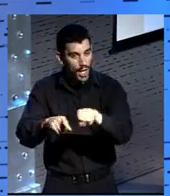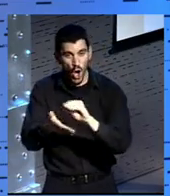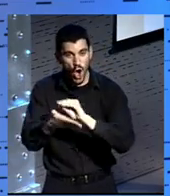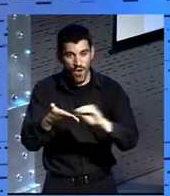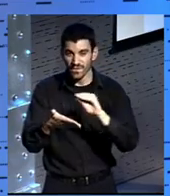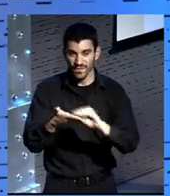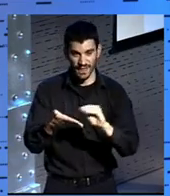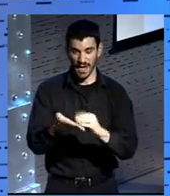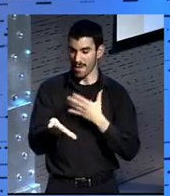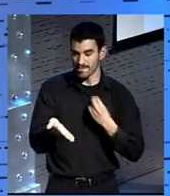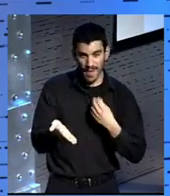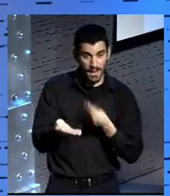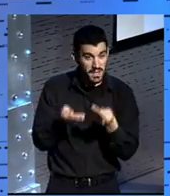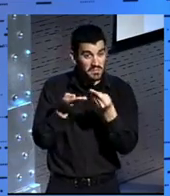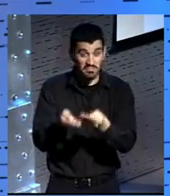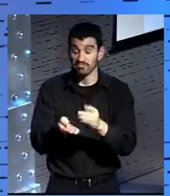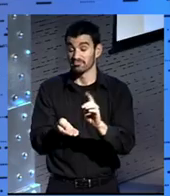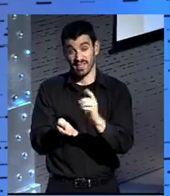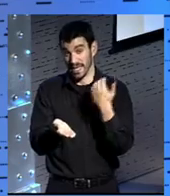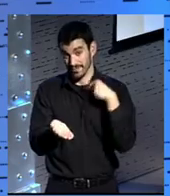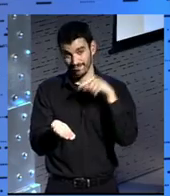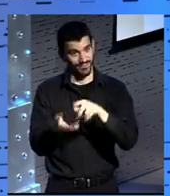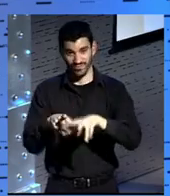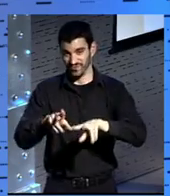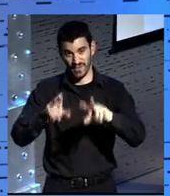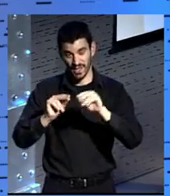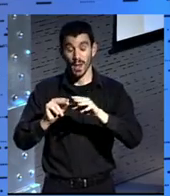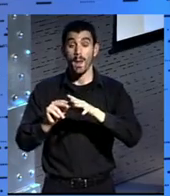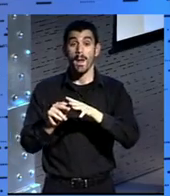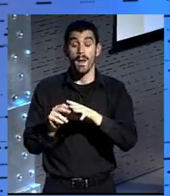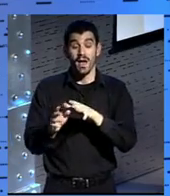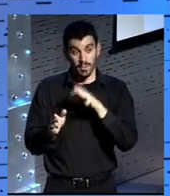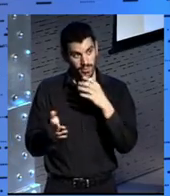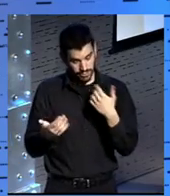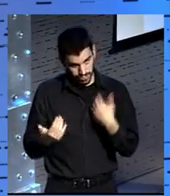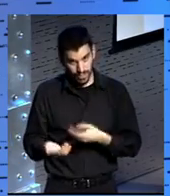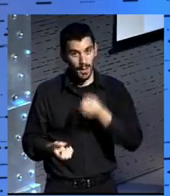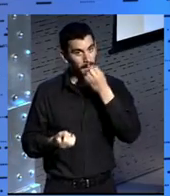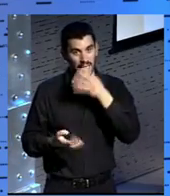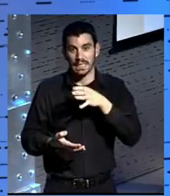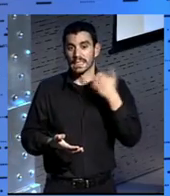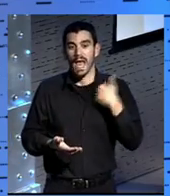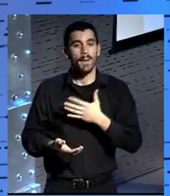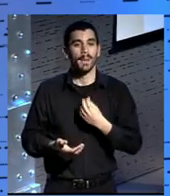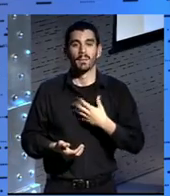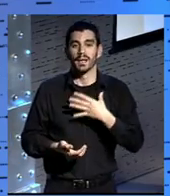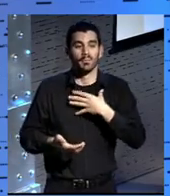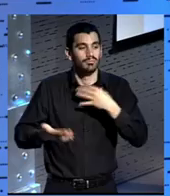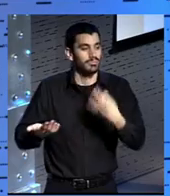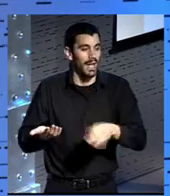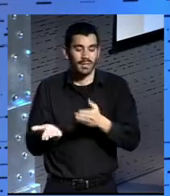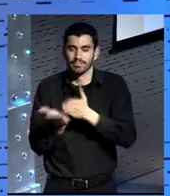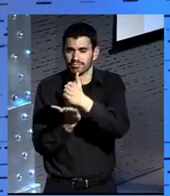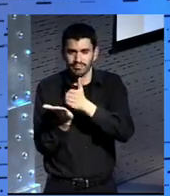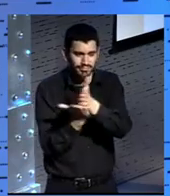de la relación de confianza que se establece con los clientes, sino porque eso, gracias a Dios, ahora es muy ubicuo y se puede hacer por muchos